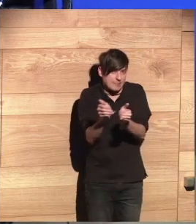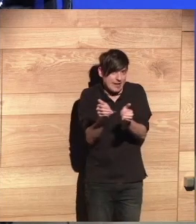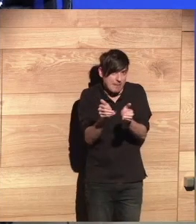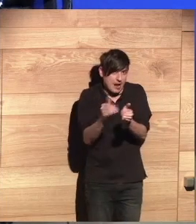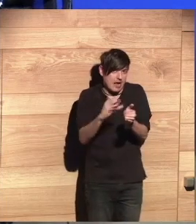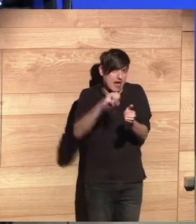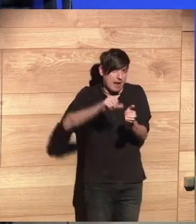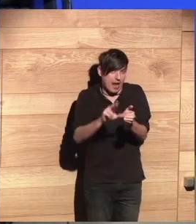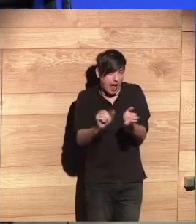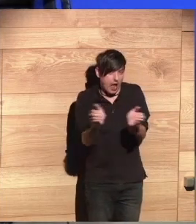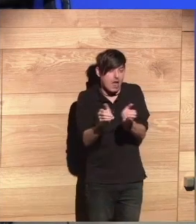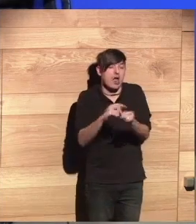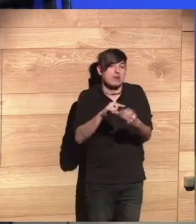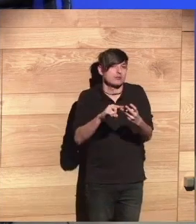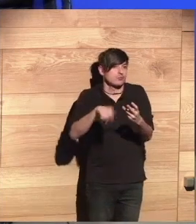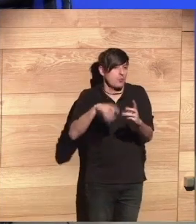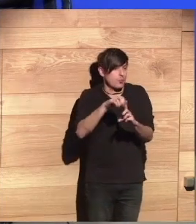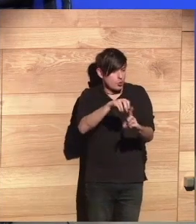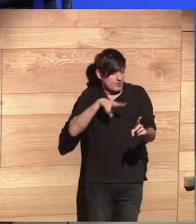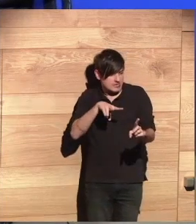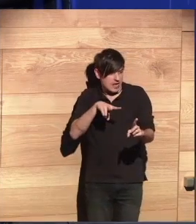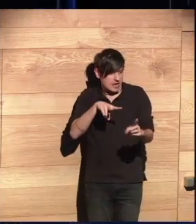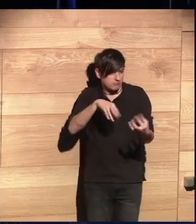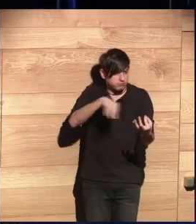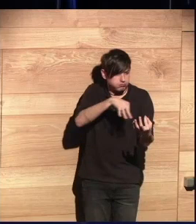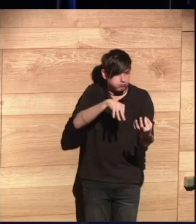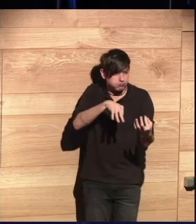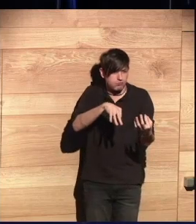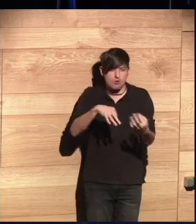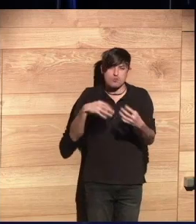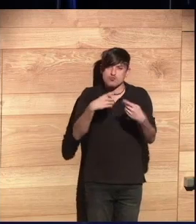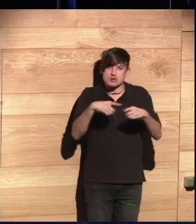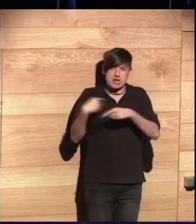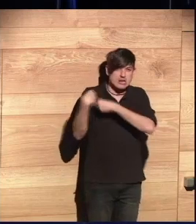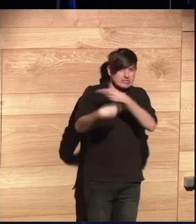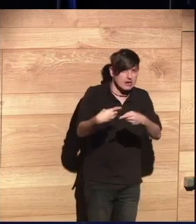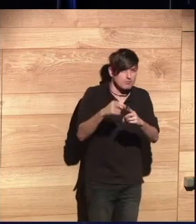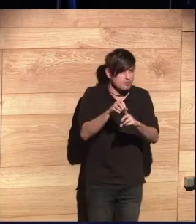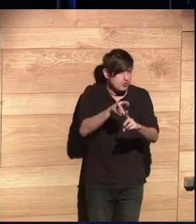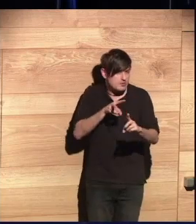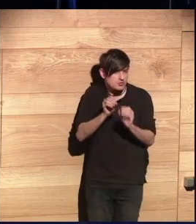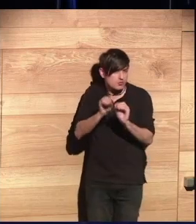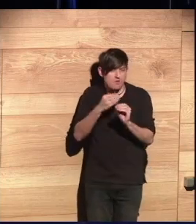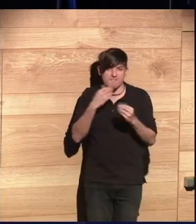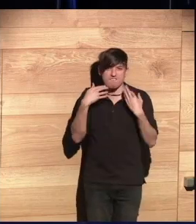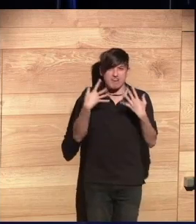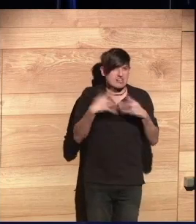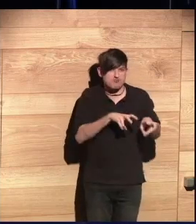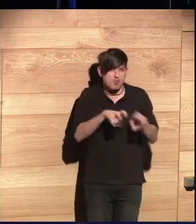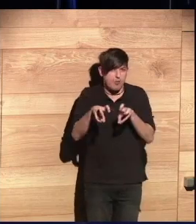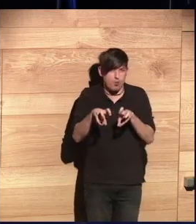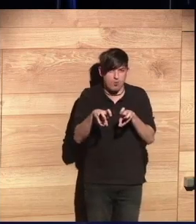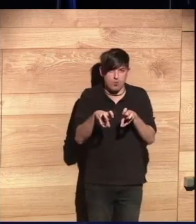una visión de lo que es la interpretación y la música clásica absolutamente fresca, nueva,